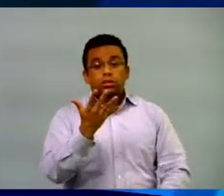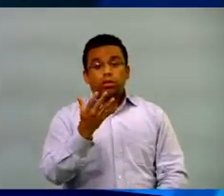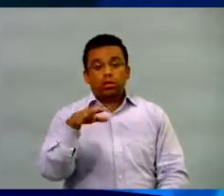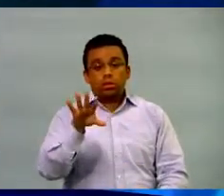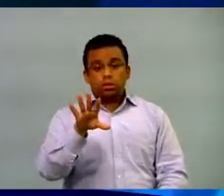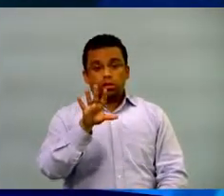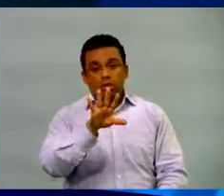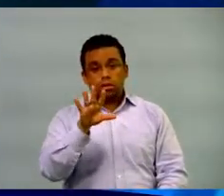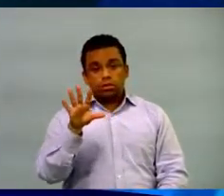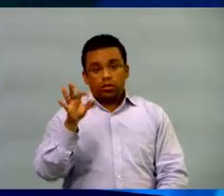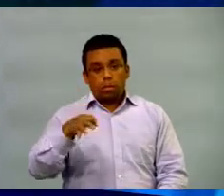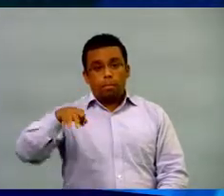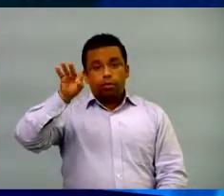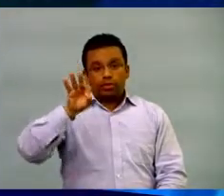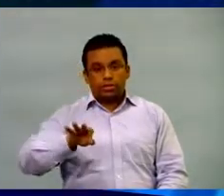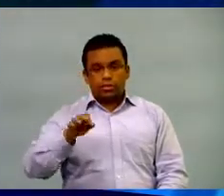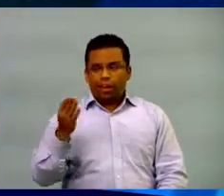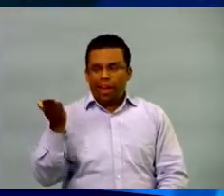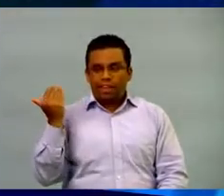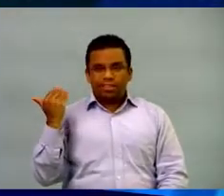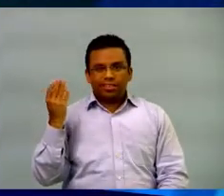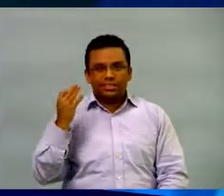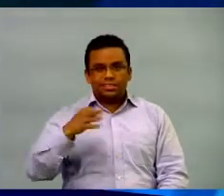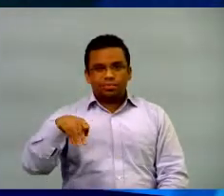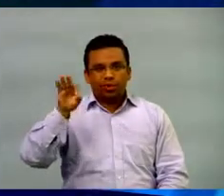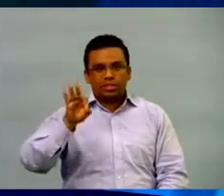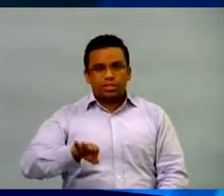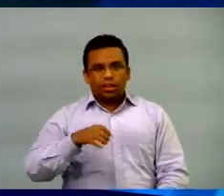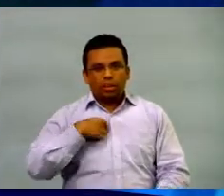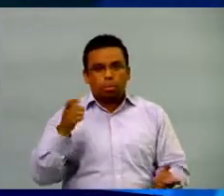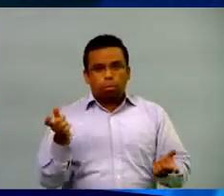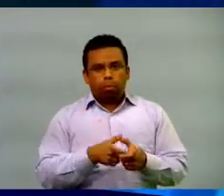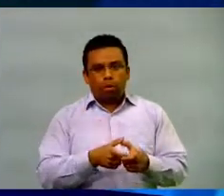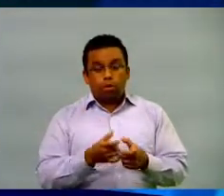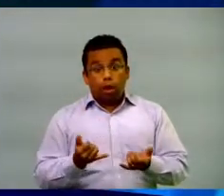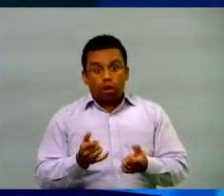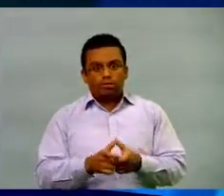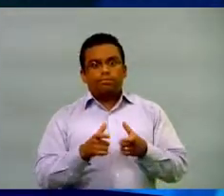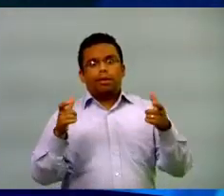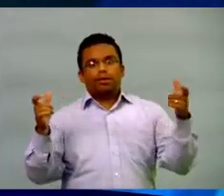mucho menor a las estadísticas que tradicionalmente maneja la educación virtual.